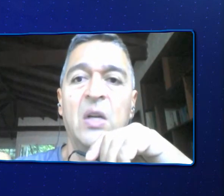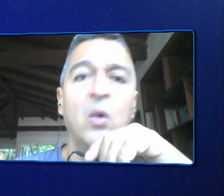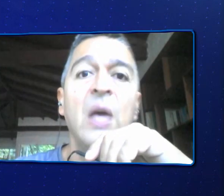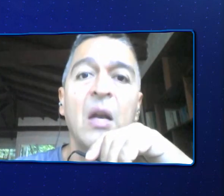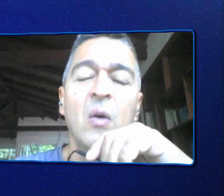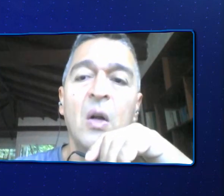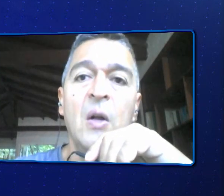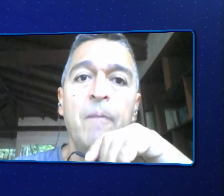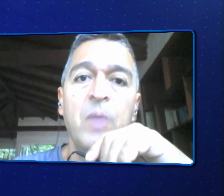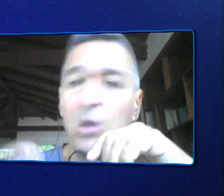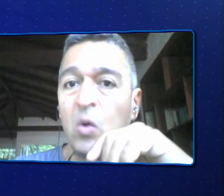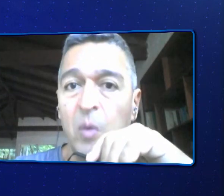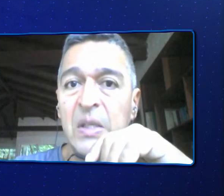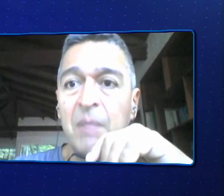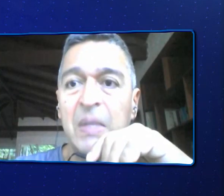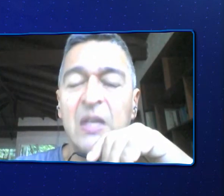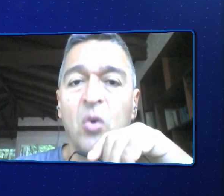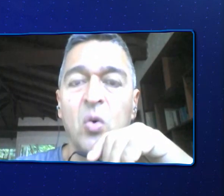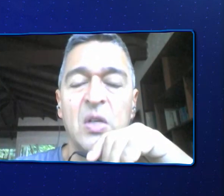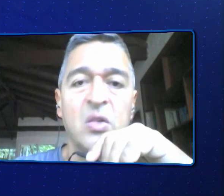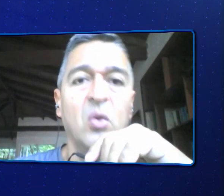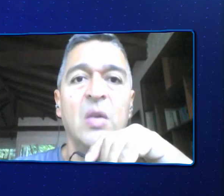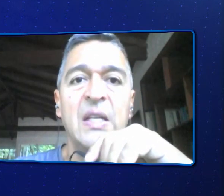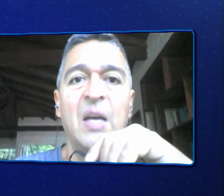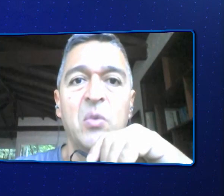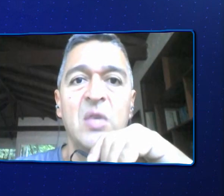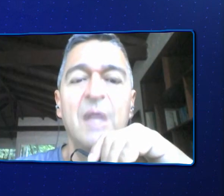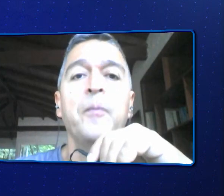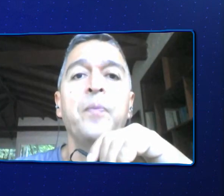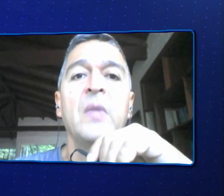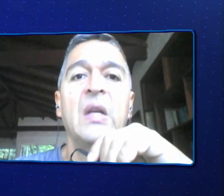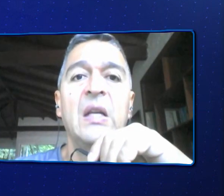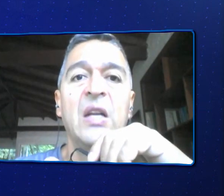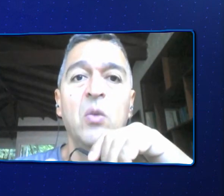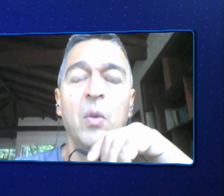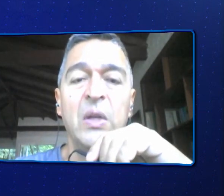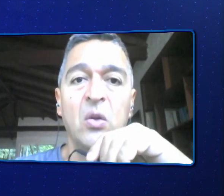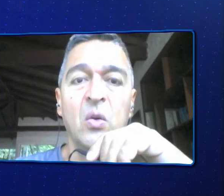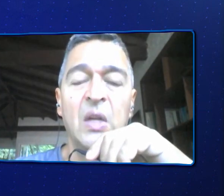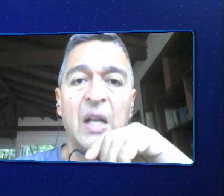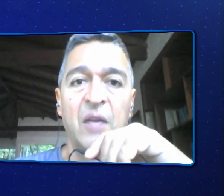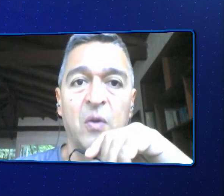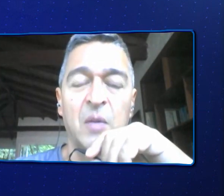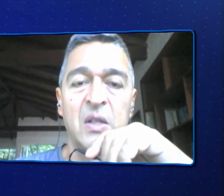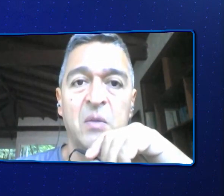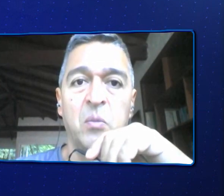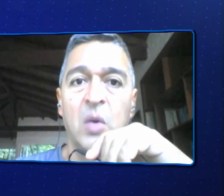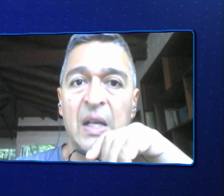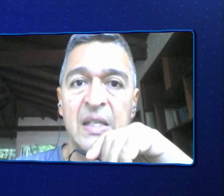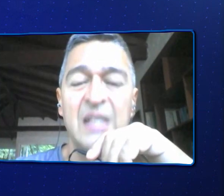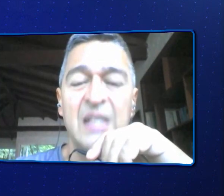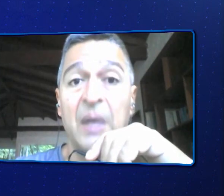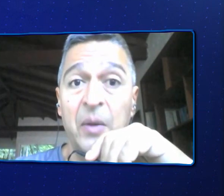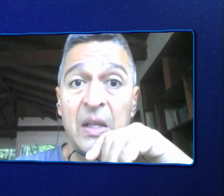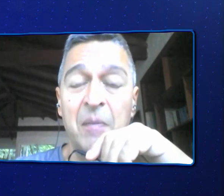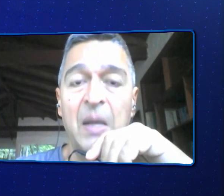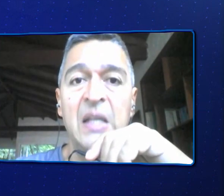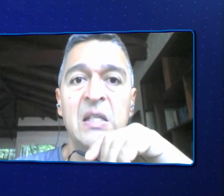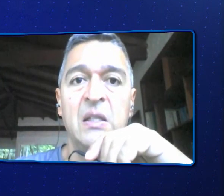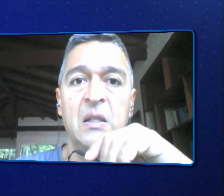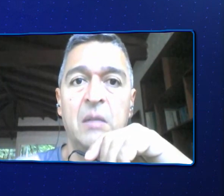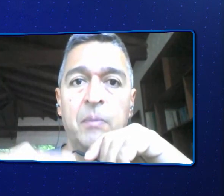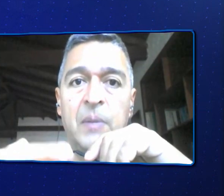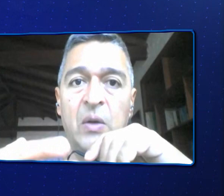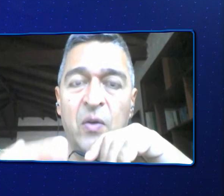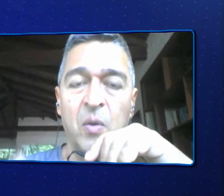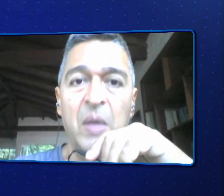la gestión de gobierno pero en Colombia están pasando cosas Todos deseamos sí que llegue un momento donde las reformas puedan para bien